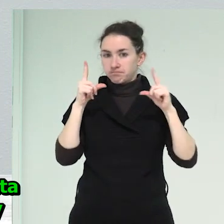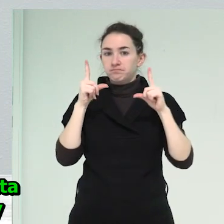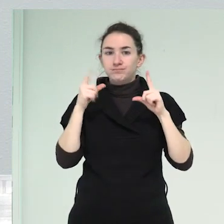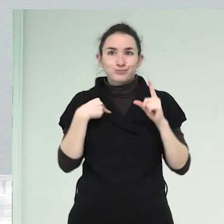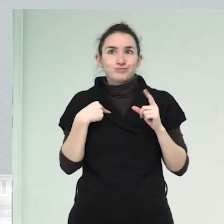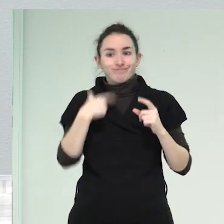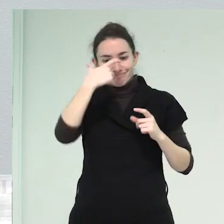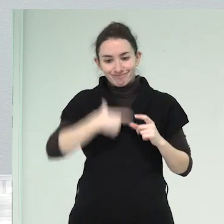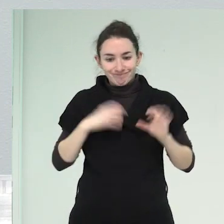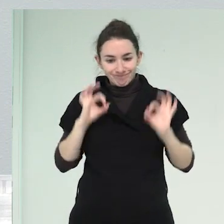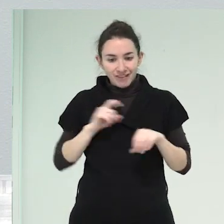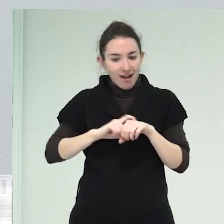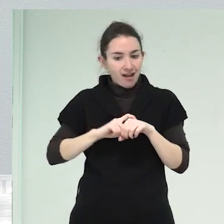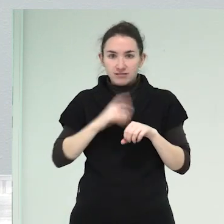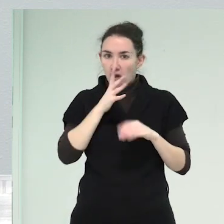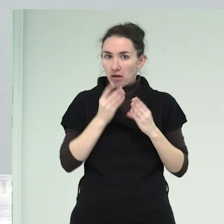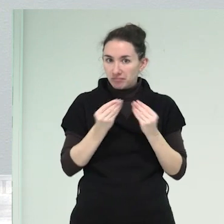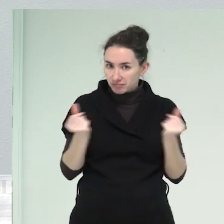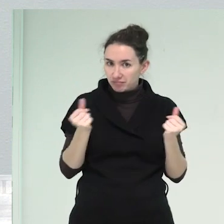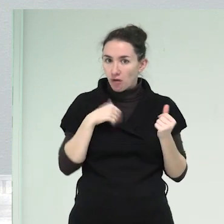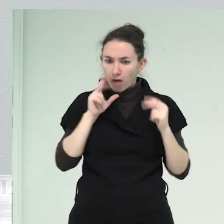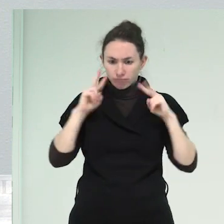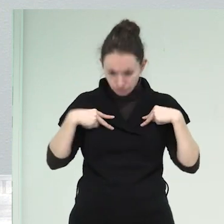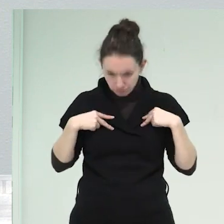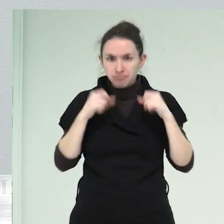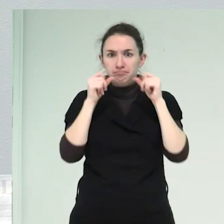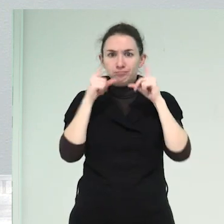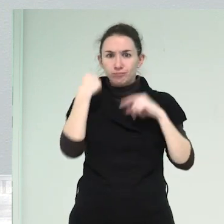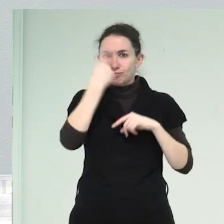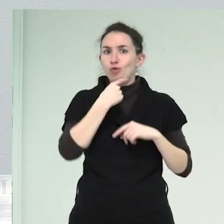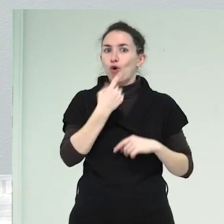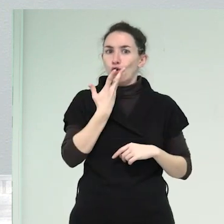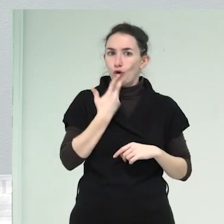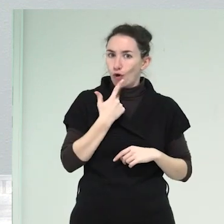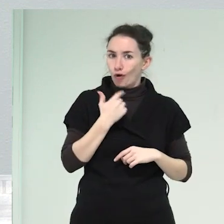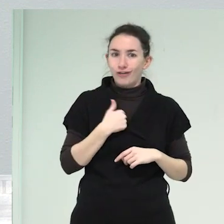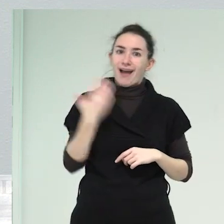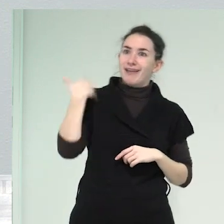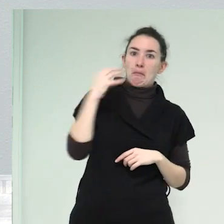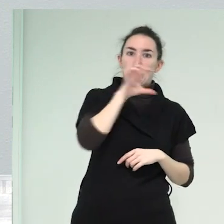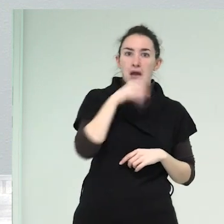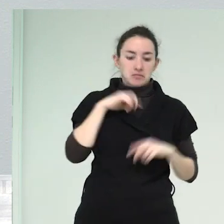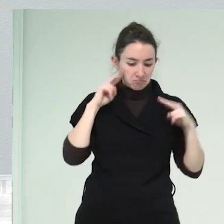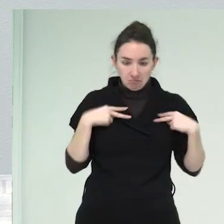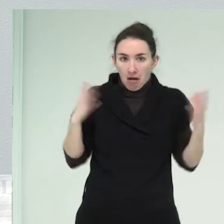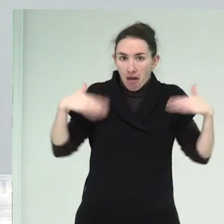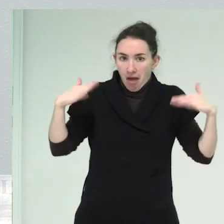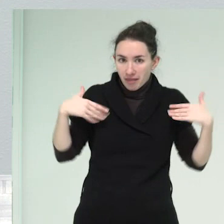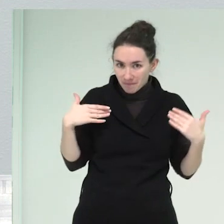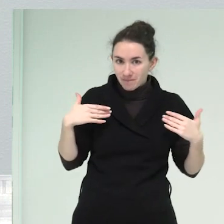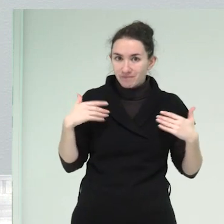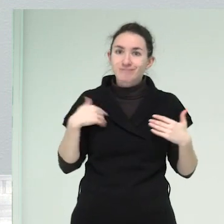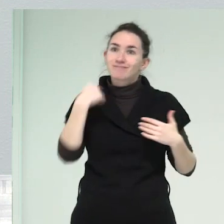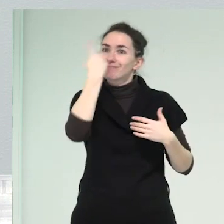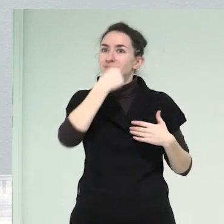lo que soy y me percaté que tenía un color que mi país no tenía. Dejé de ser blanca, o por lo